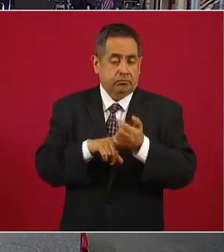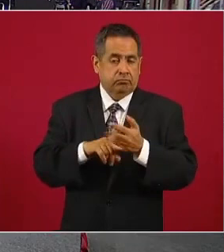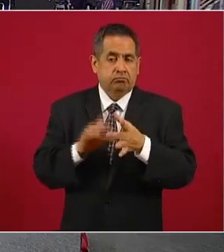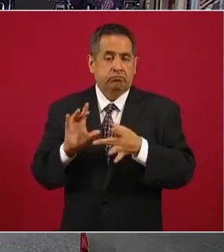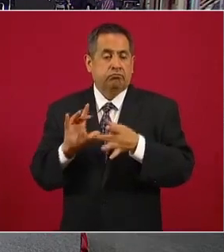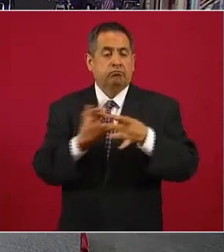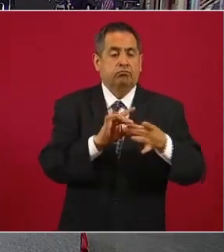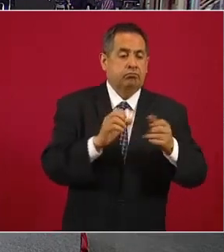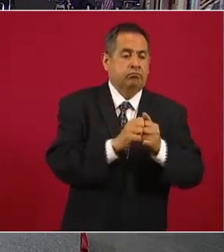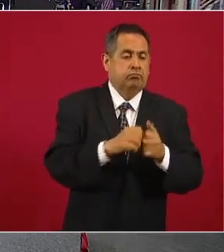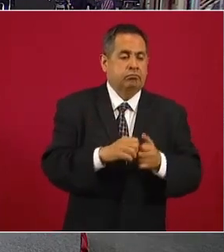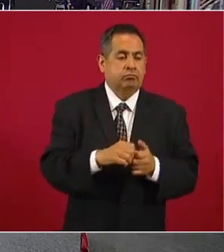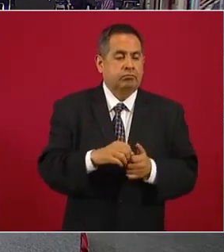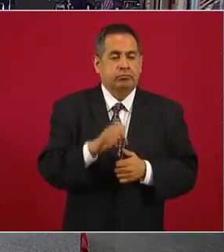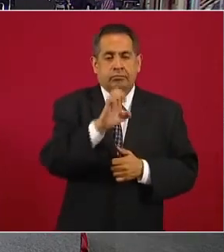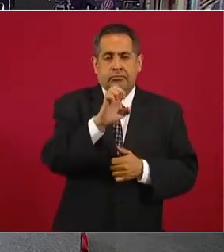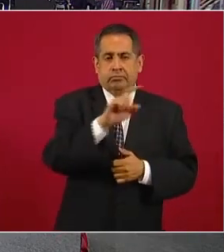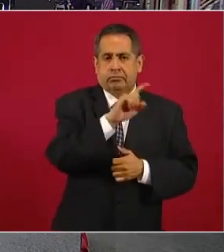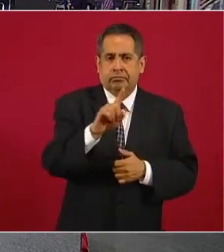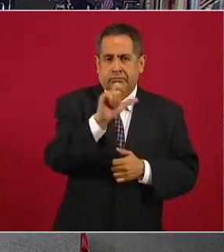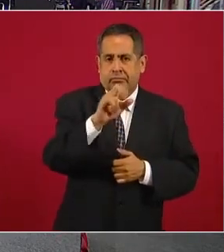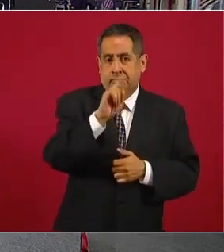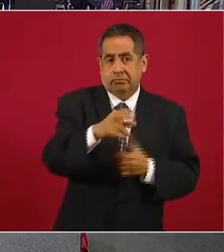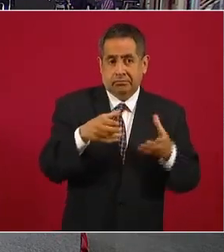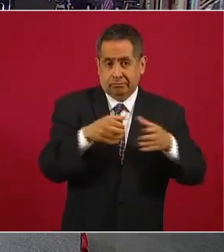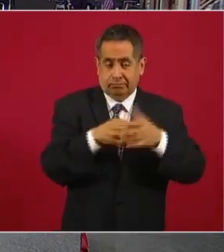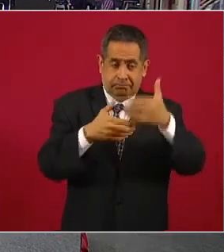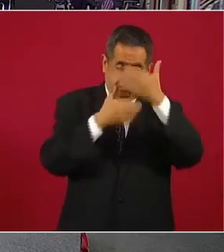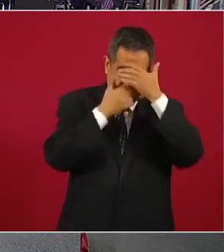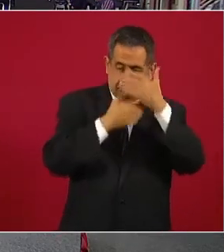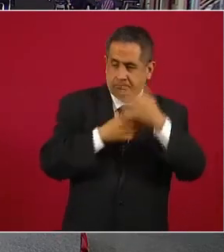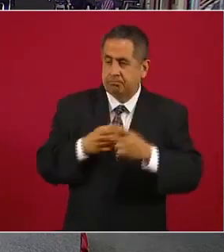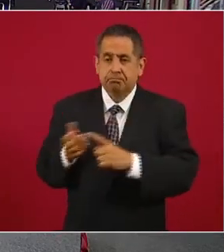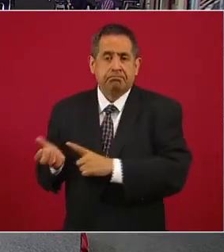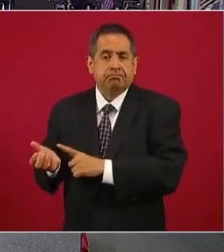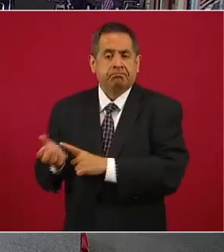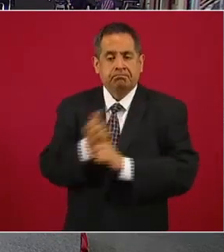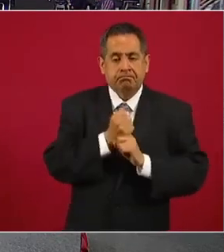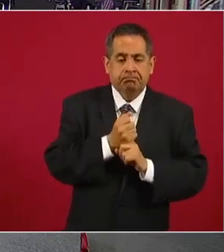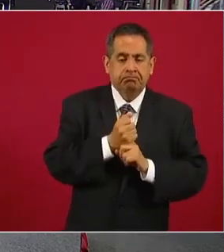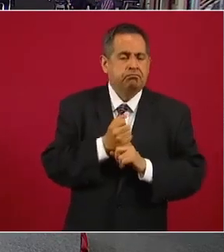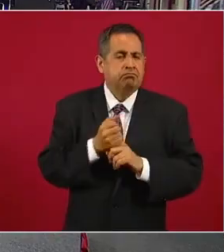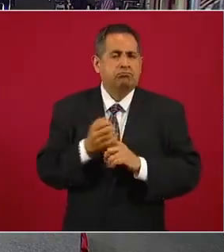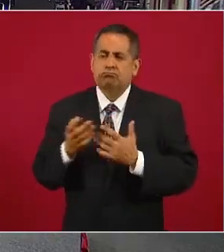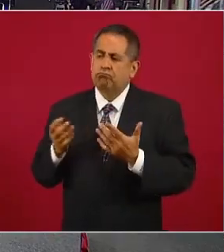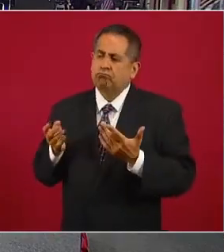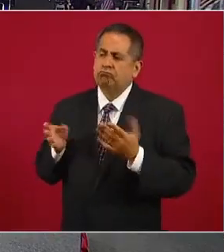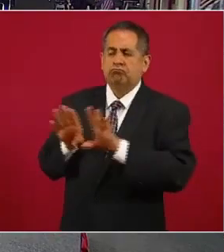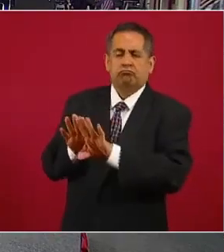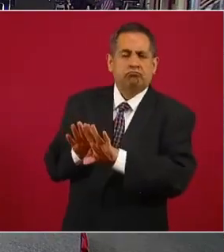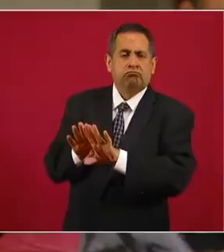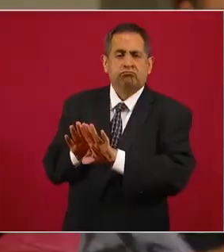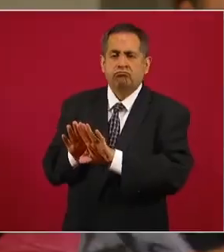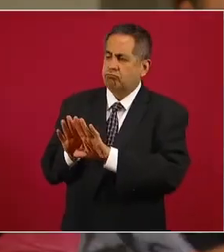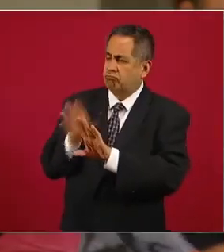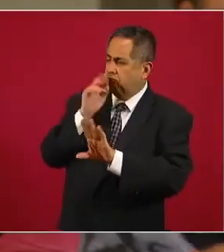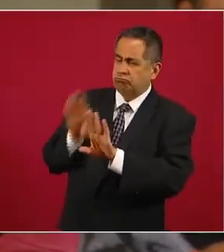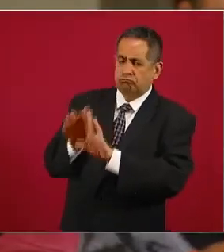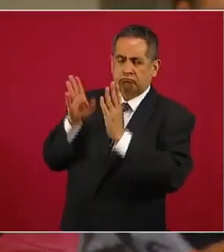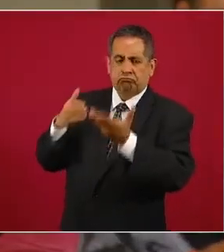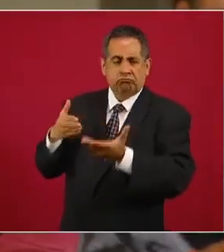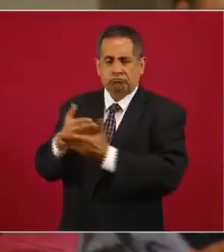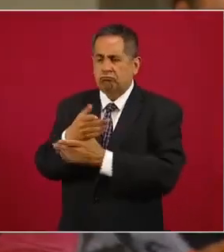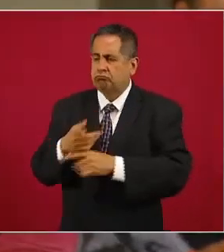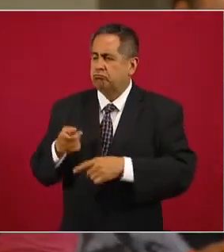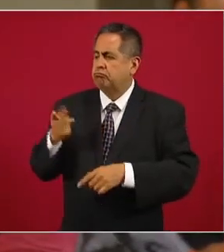ligados al EZLN los secuestraron, pusieron unas puertas para entrar, les cobran el acceso, les